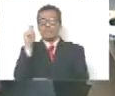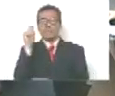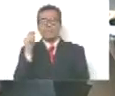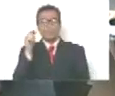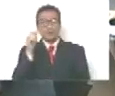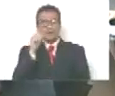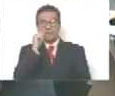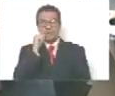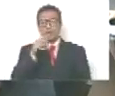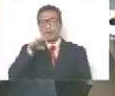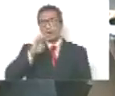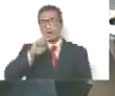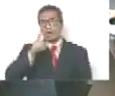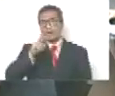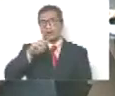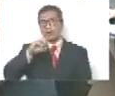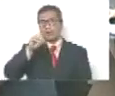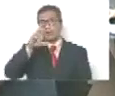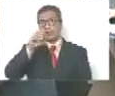Puerta.